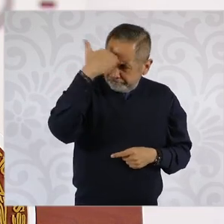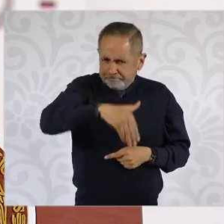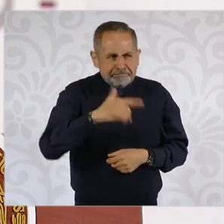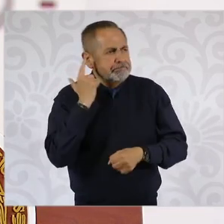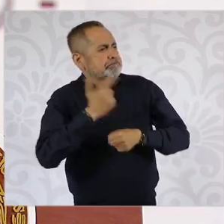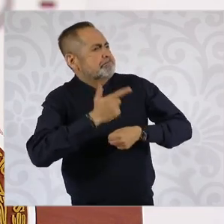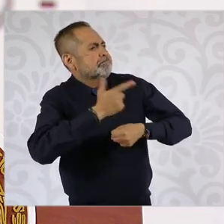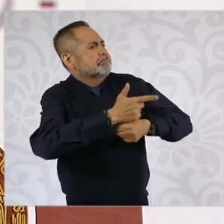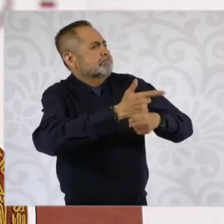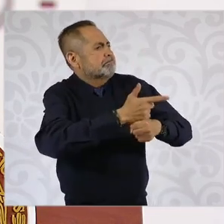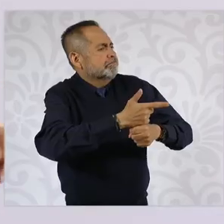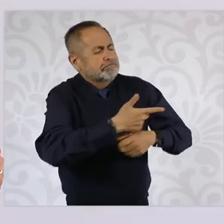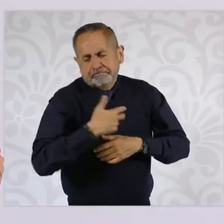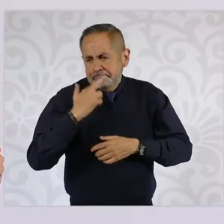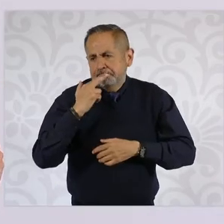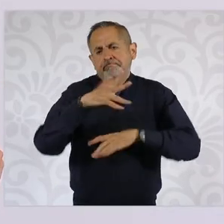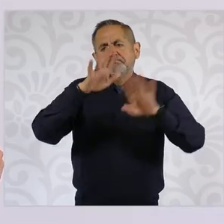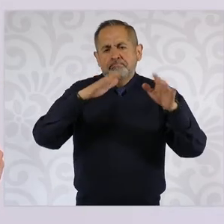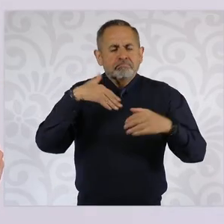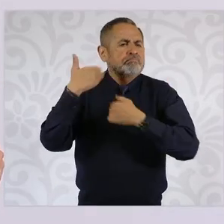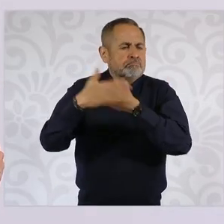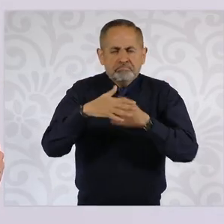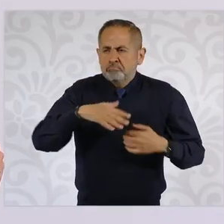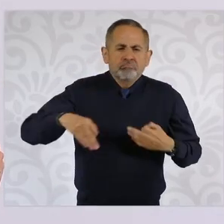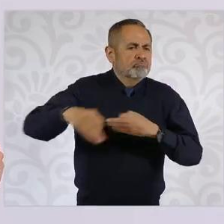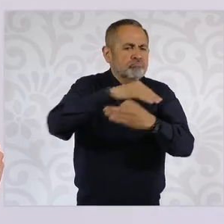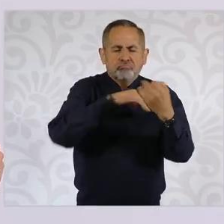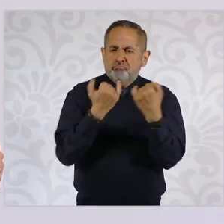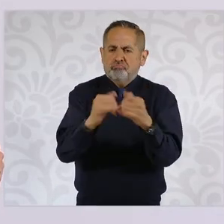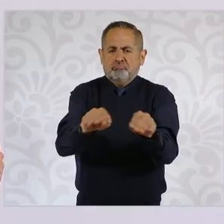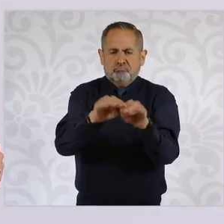pues entonces vamos a tener un mejor Estado de Derecho.